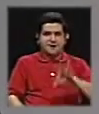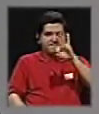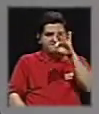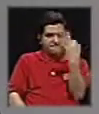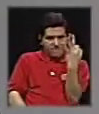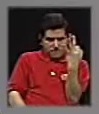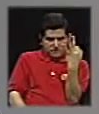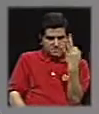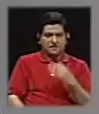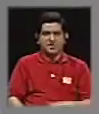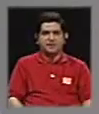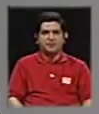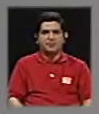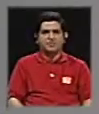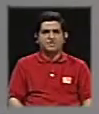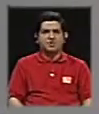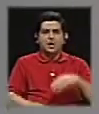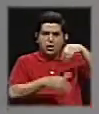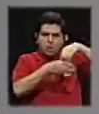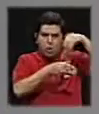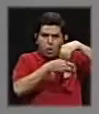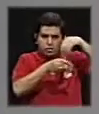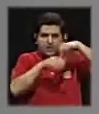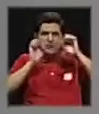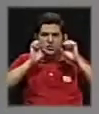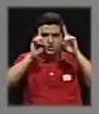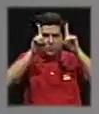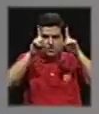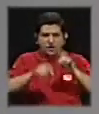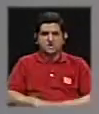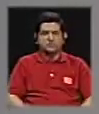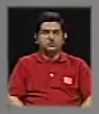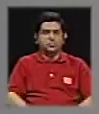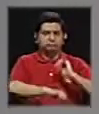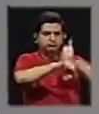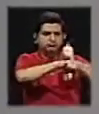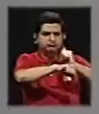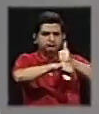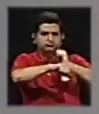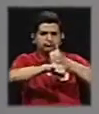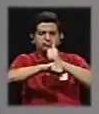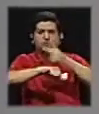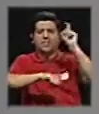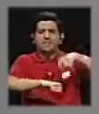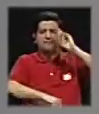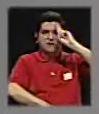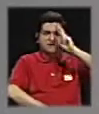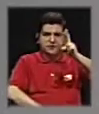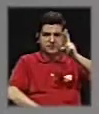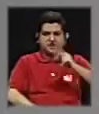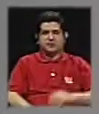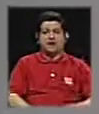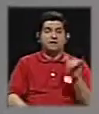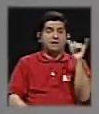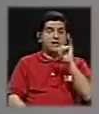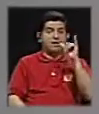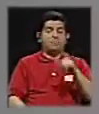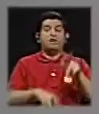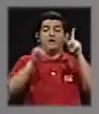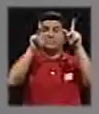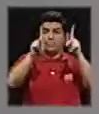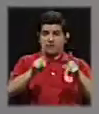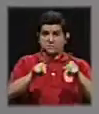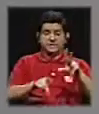en que los contenidos educativos se implementen deberían de respetarse también por las